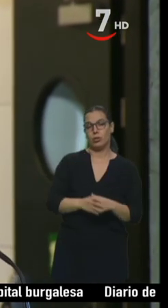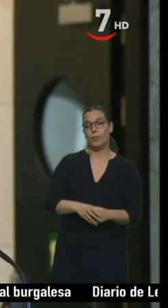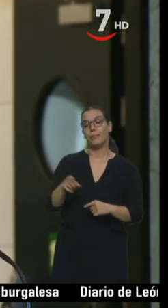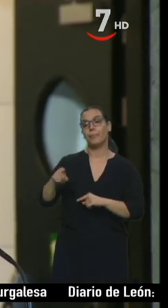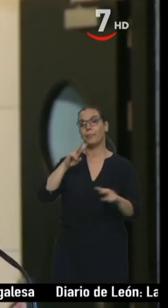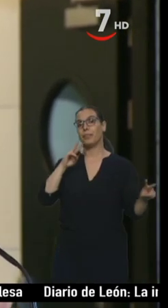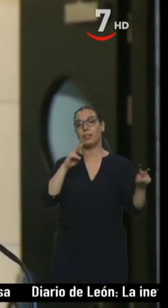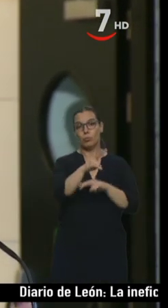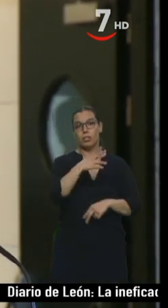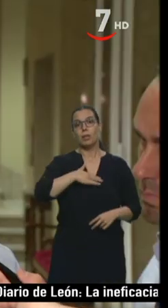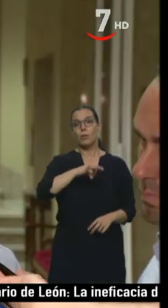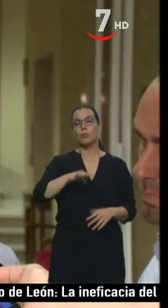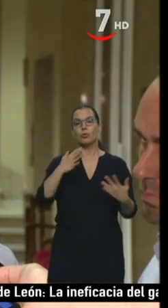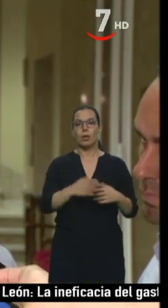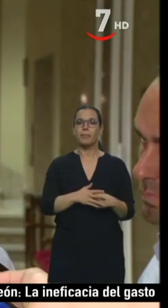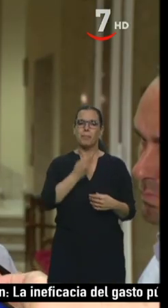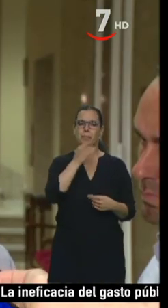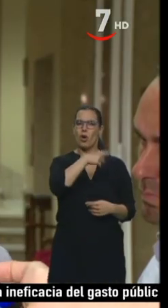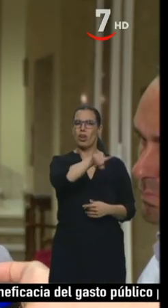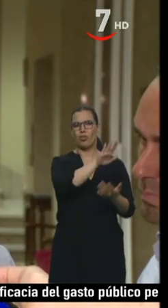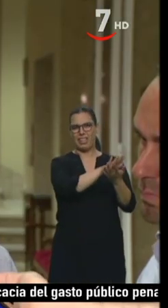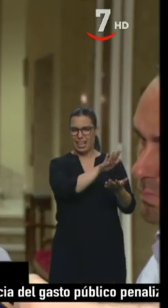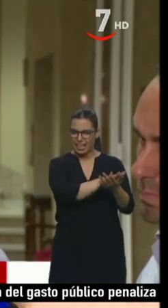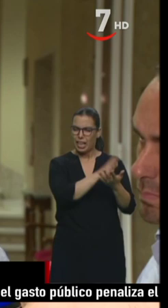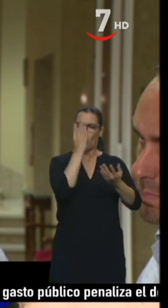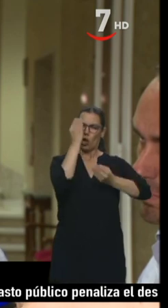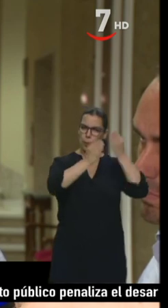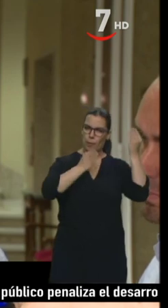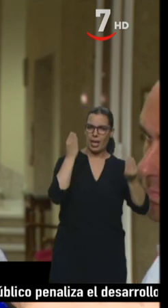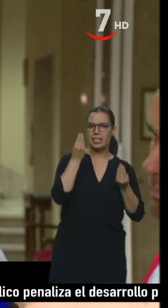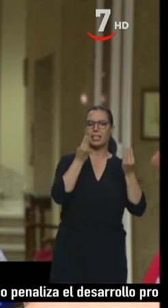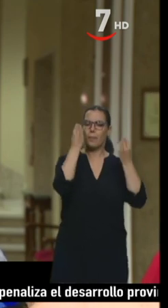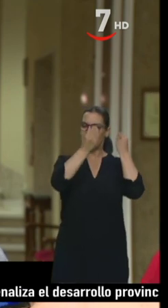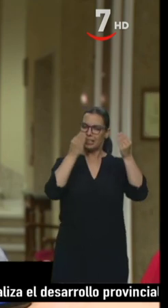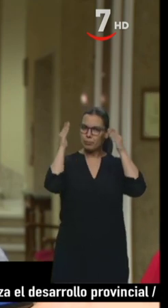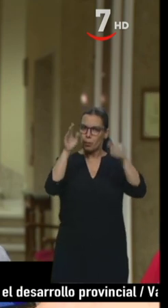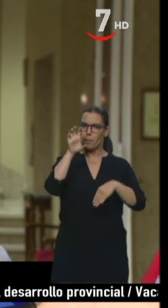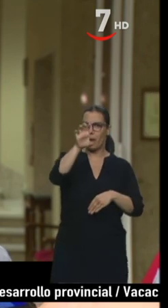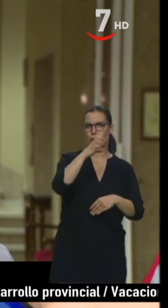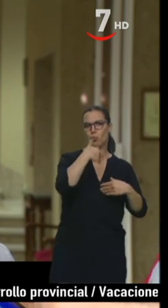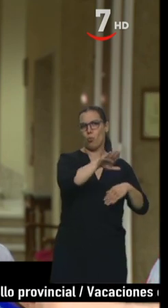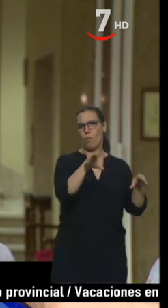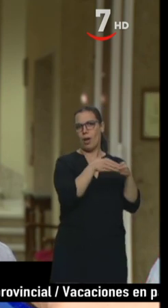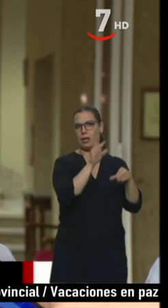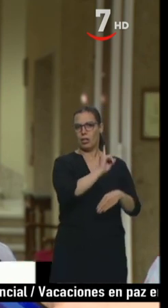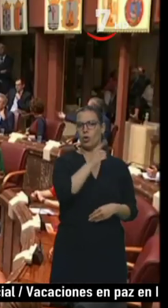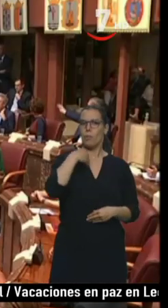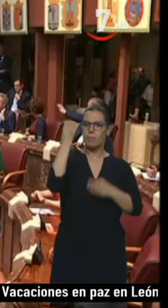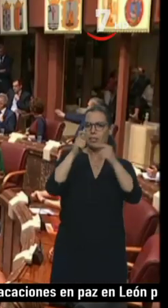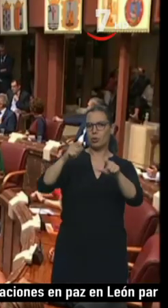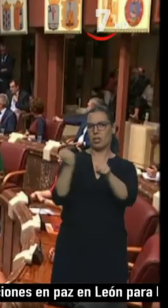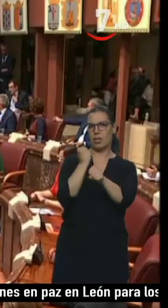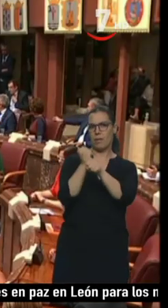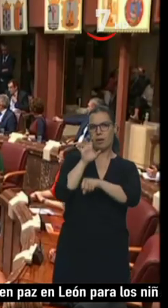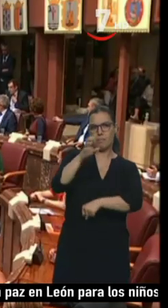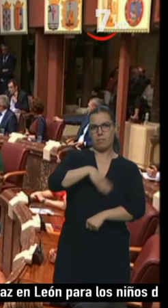Podemos ha respondido así. Los suyos que se relajen, que piensen las cosas y que piensen en el país. Que dejen de pensar en su partido y piensen en la gente trabajadora en nuestro país. Mientras,